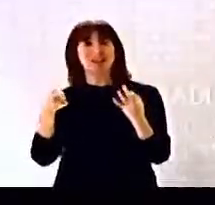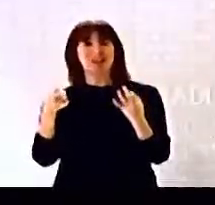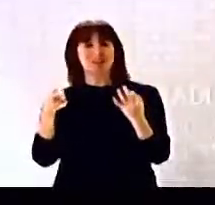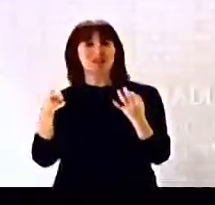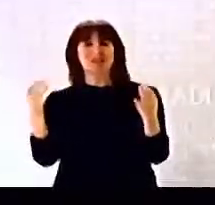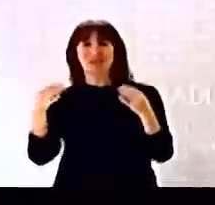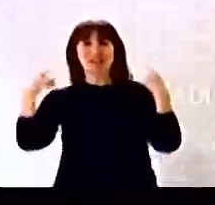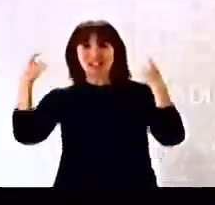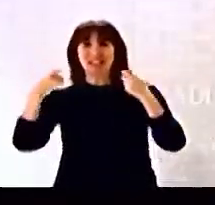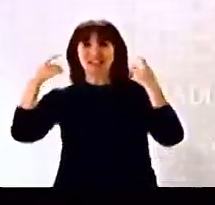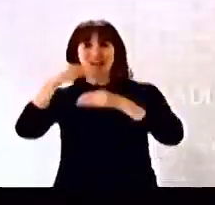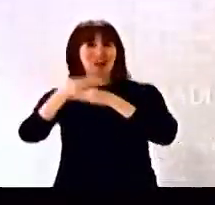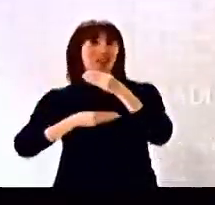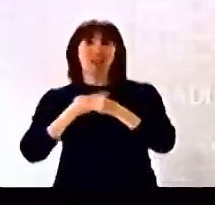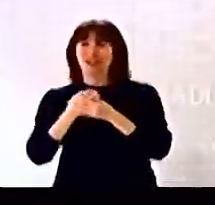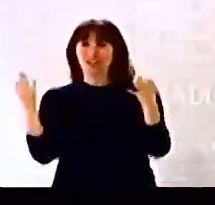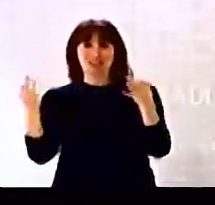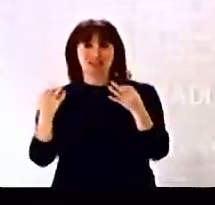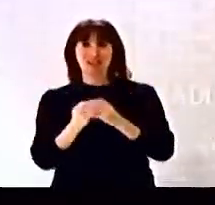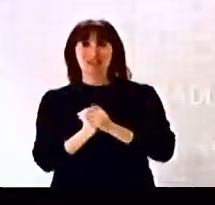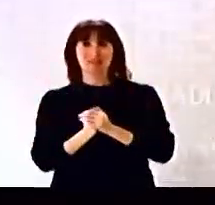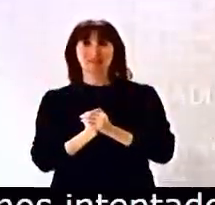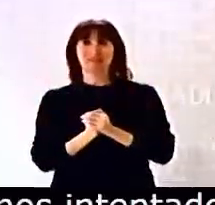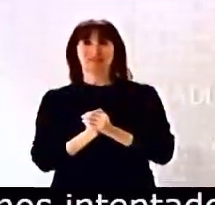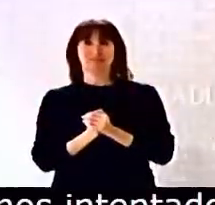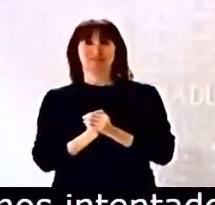nos hemos intentado hacer.